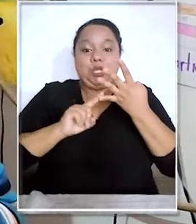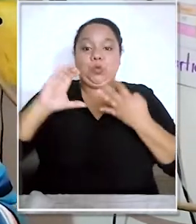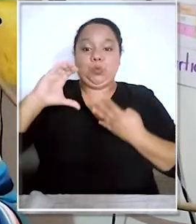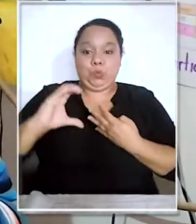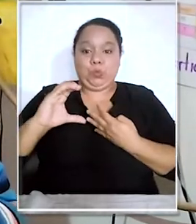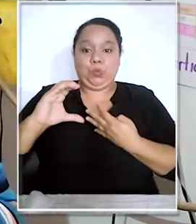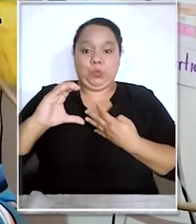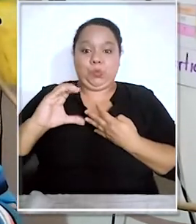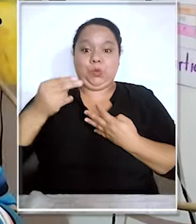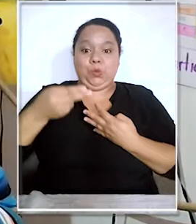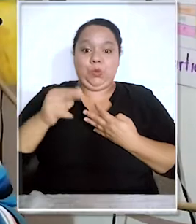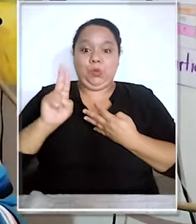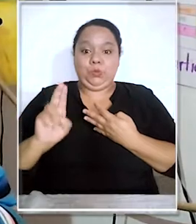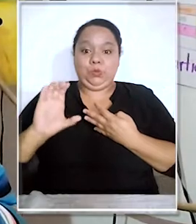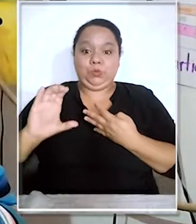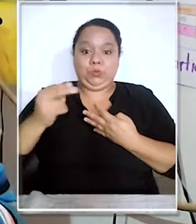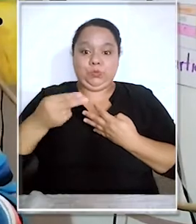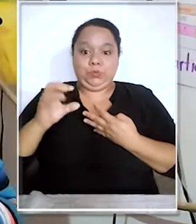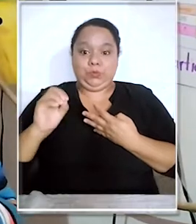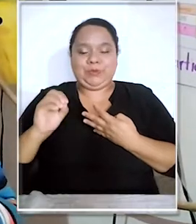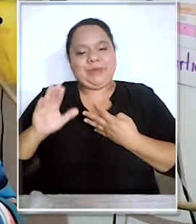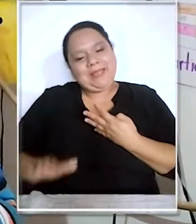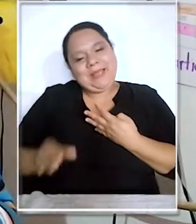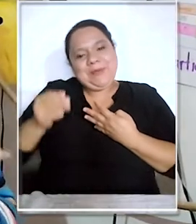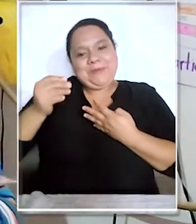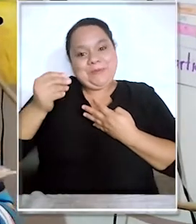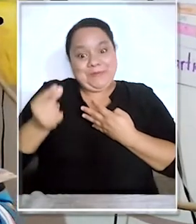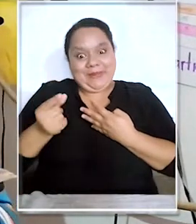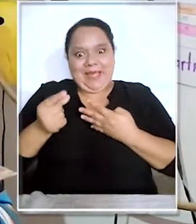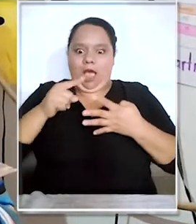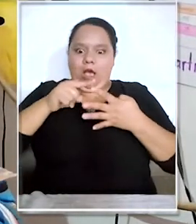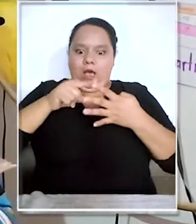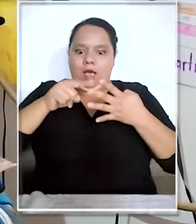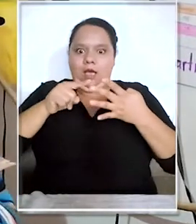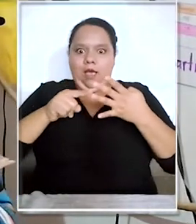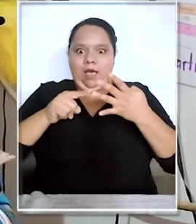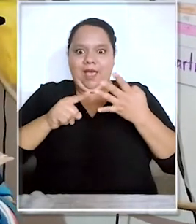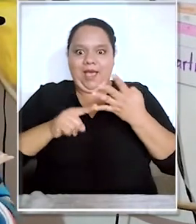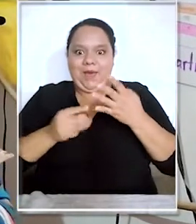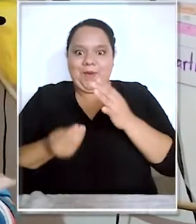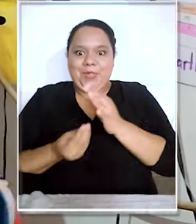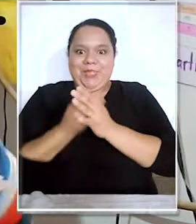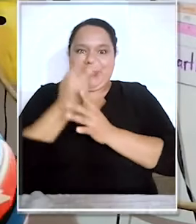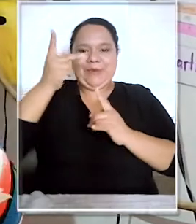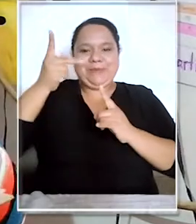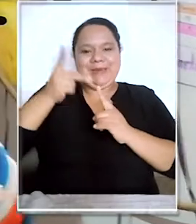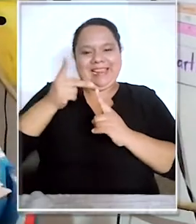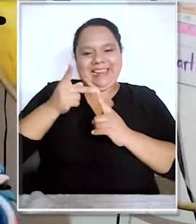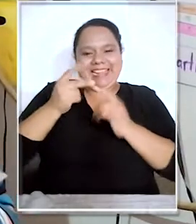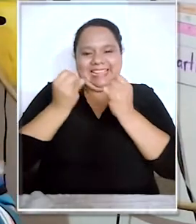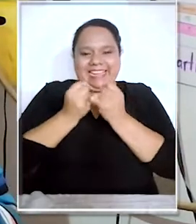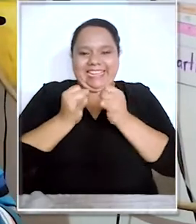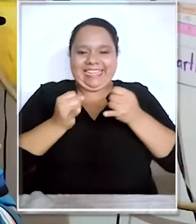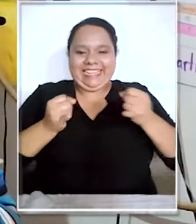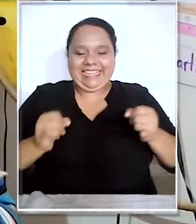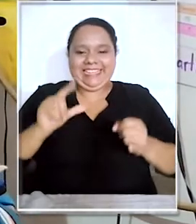chucho se refiere a un perro. ¡Qué interesante! Aprendimos 4 nuevas palabras en